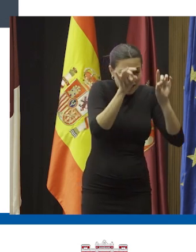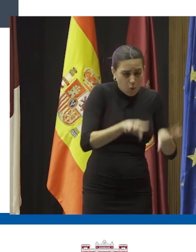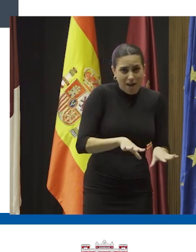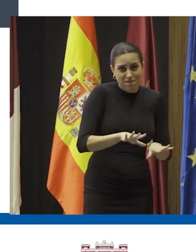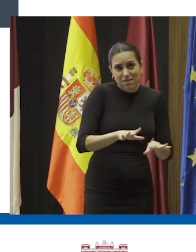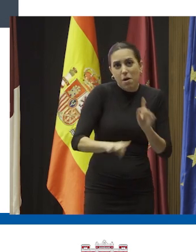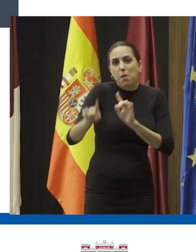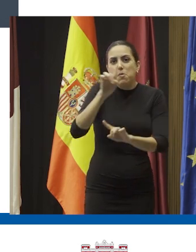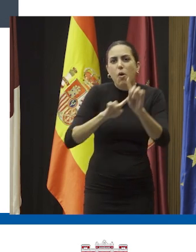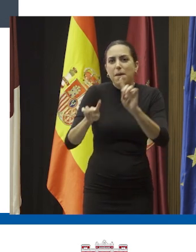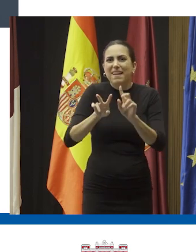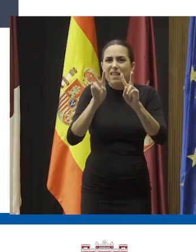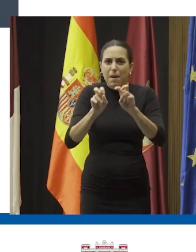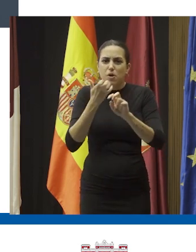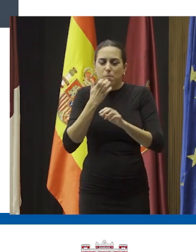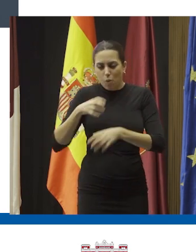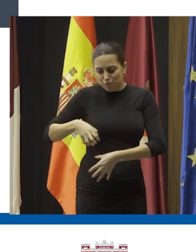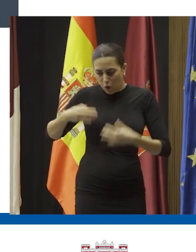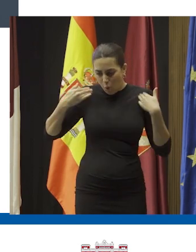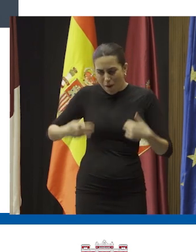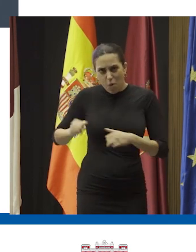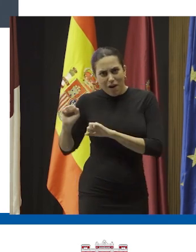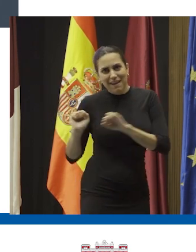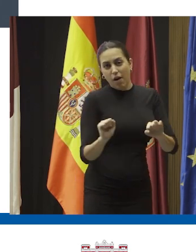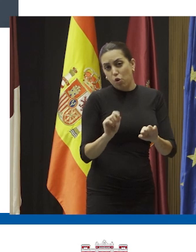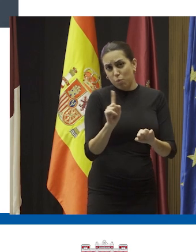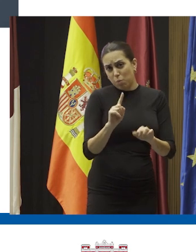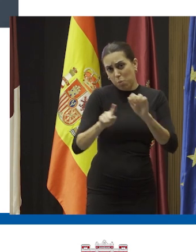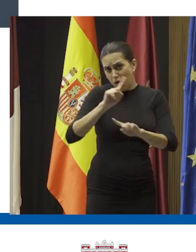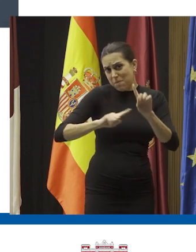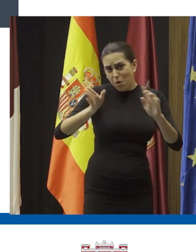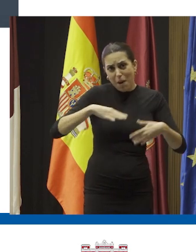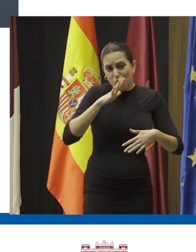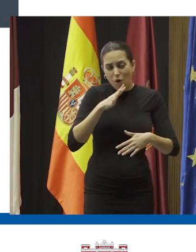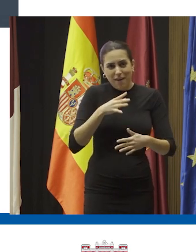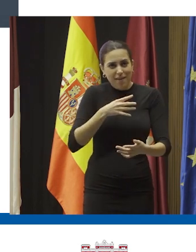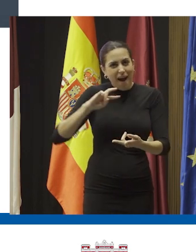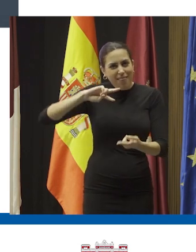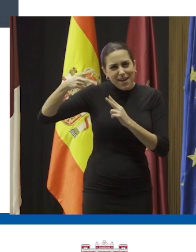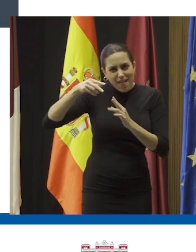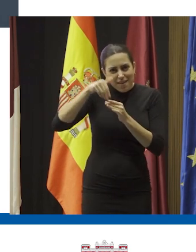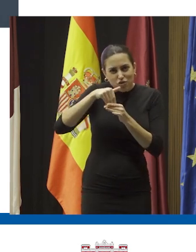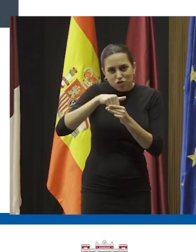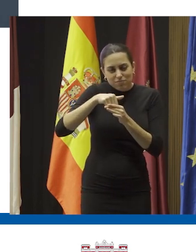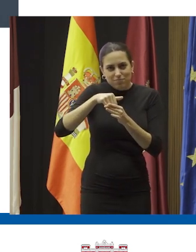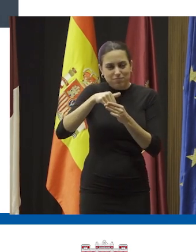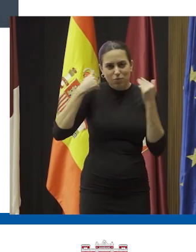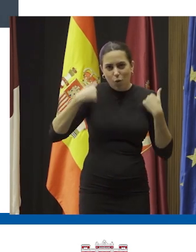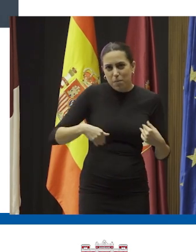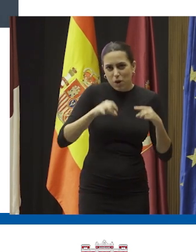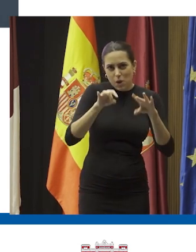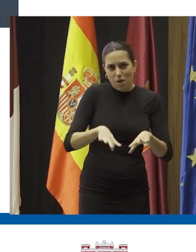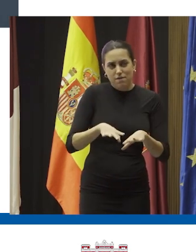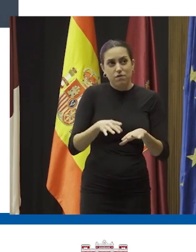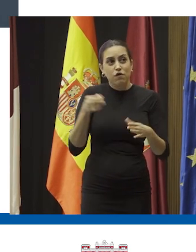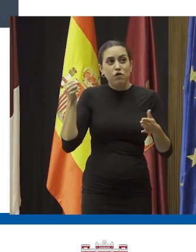del rechazo no existía. Ven en el cuadro, se fijan, como hay dos quirófanos, uno al fondo, iluminado con un fondo de